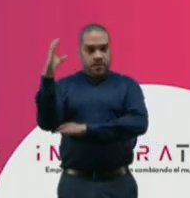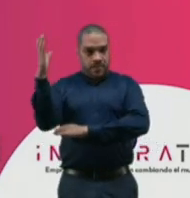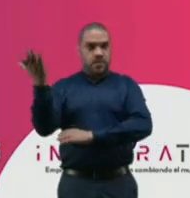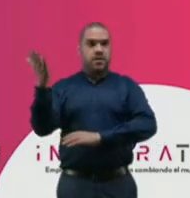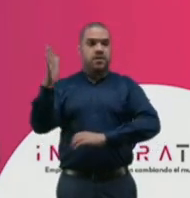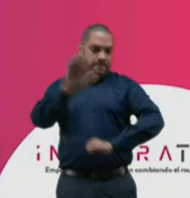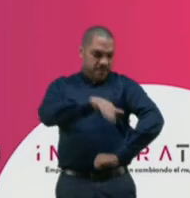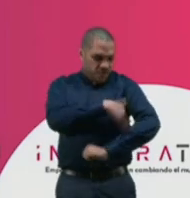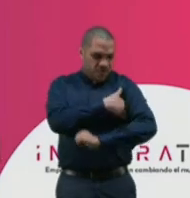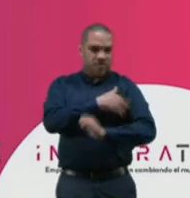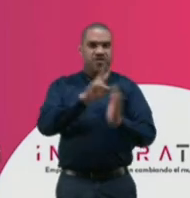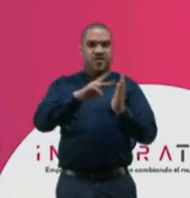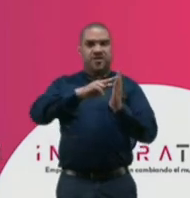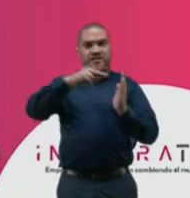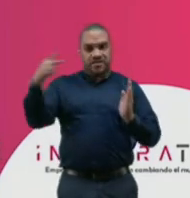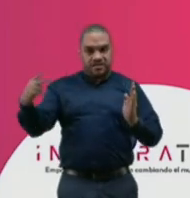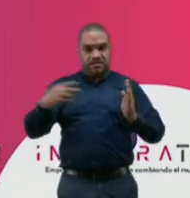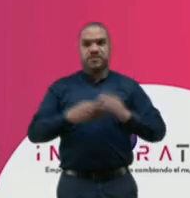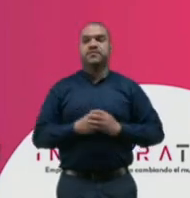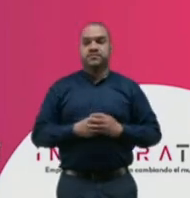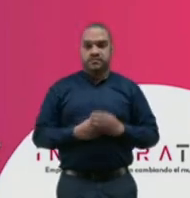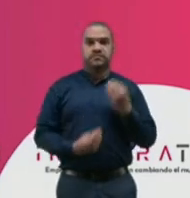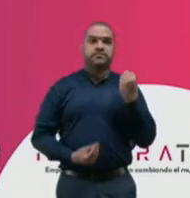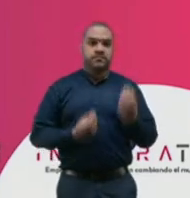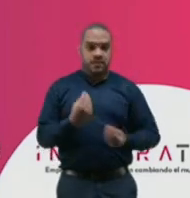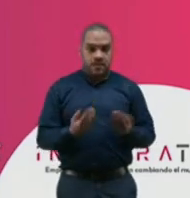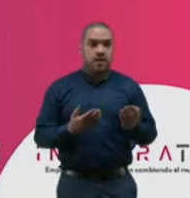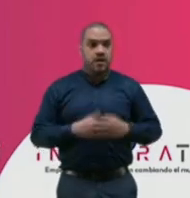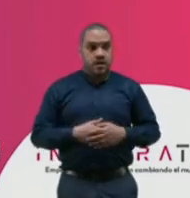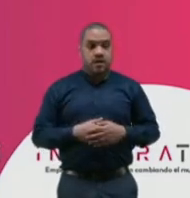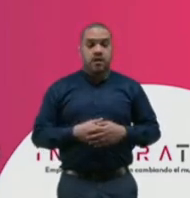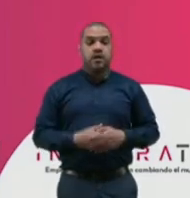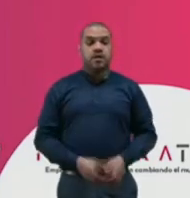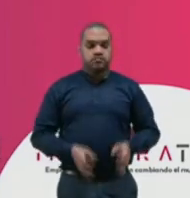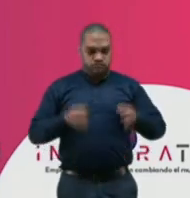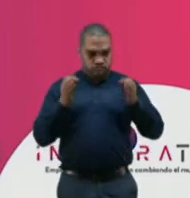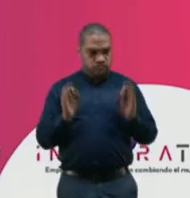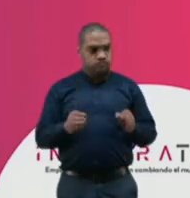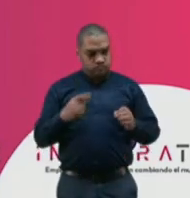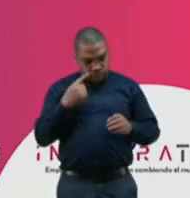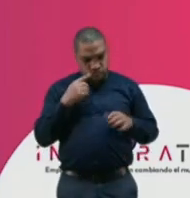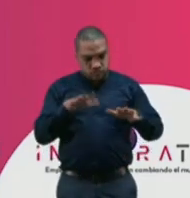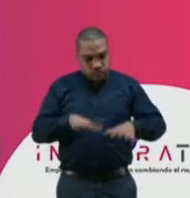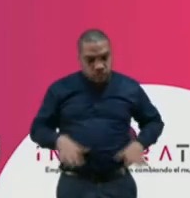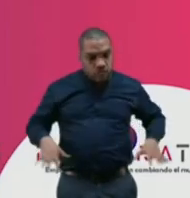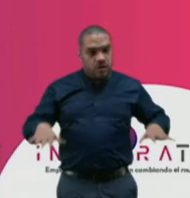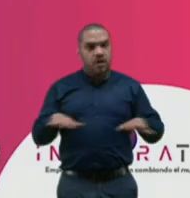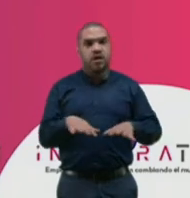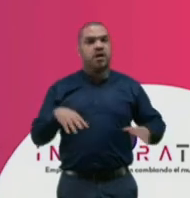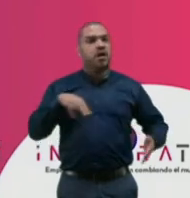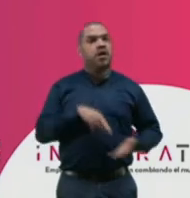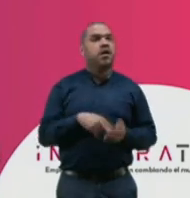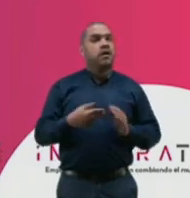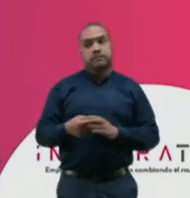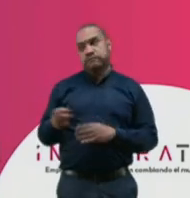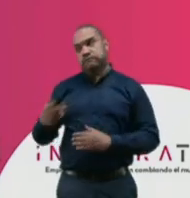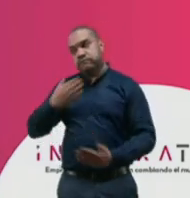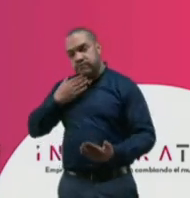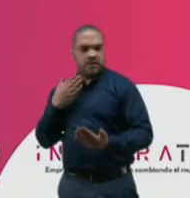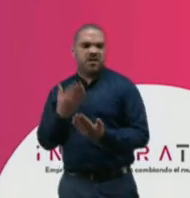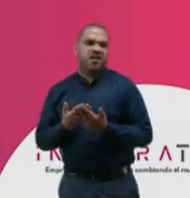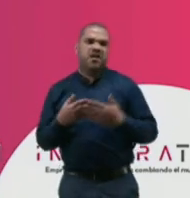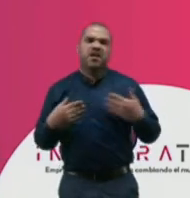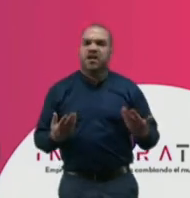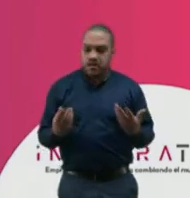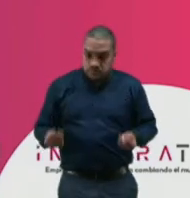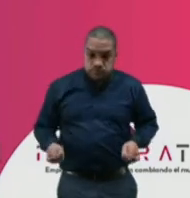de tecnología, que de hecho la razón por la que este evento fue posible es gracias a ellos. ¿Qué les darías